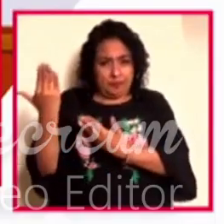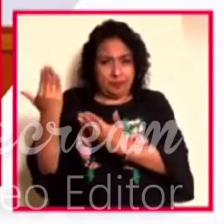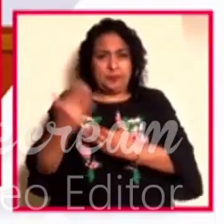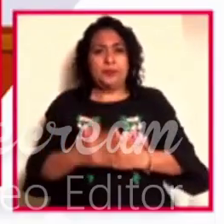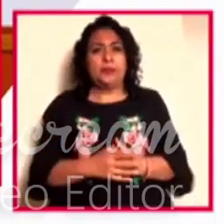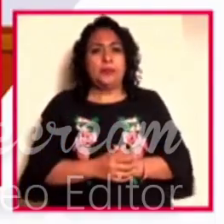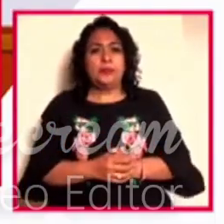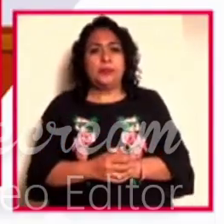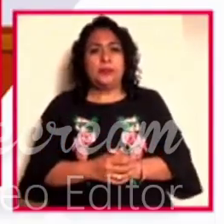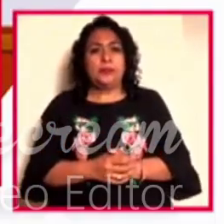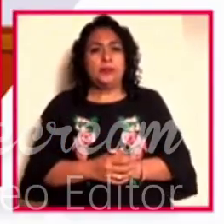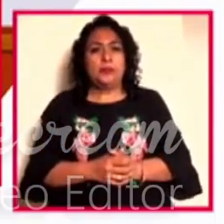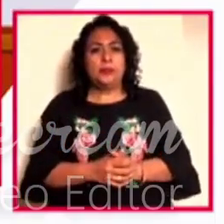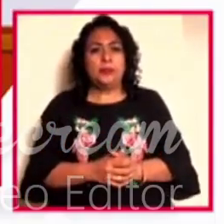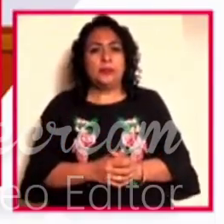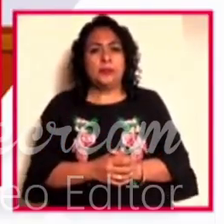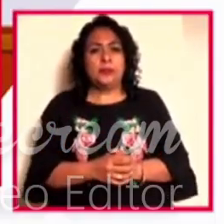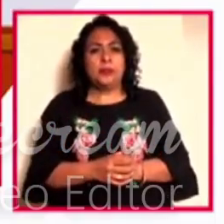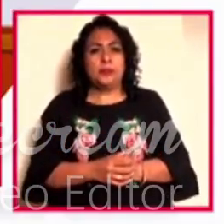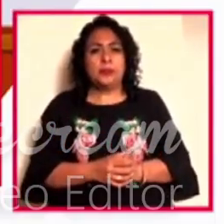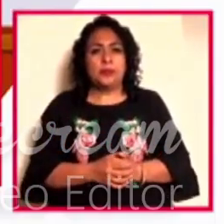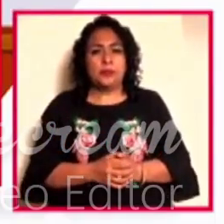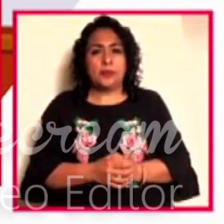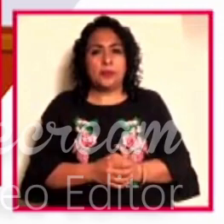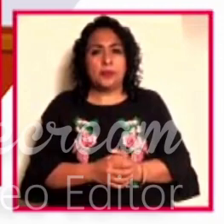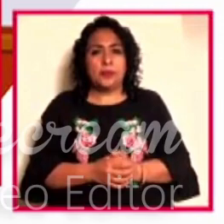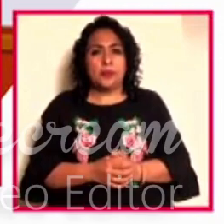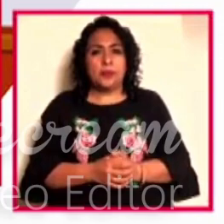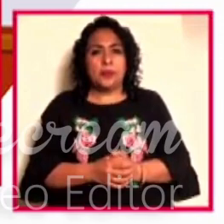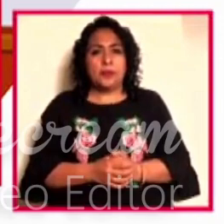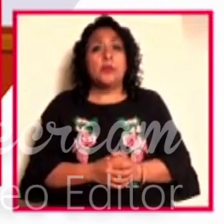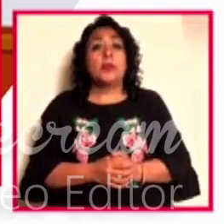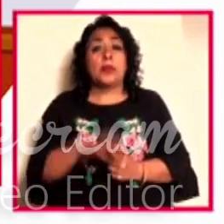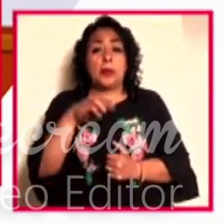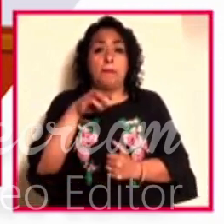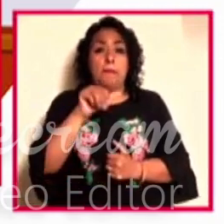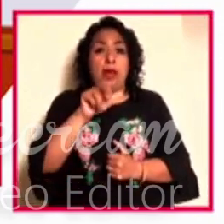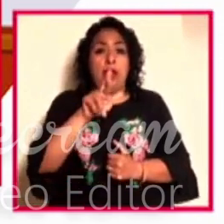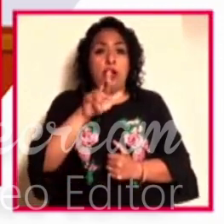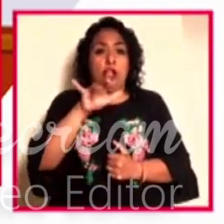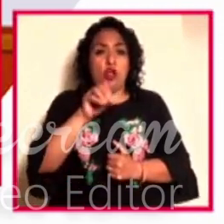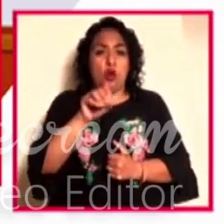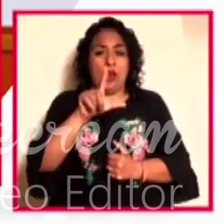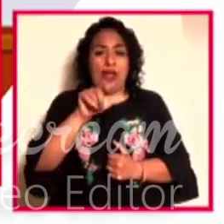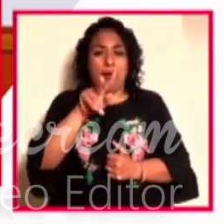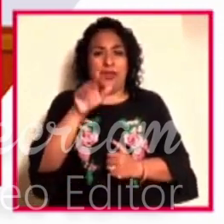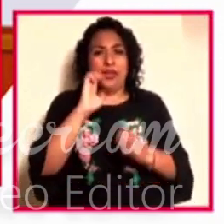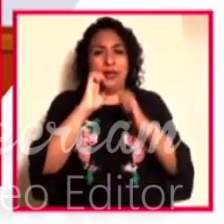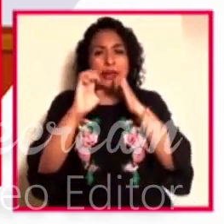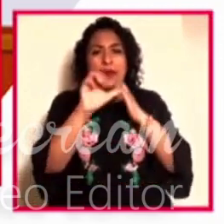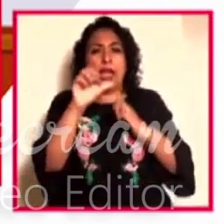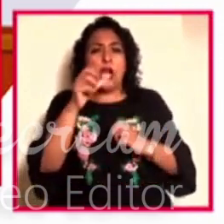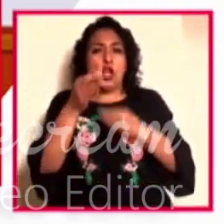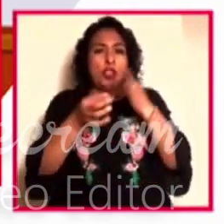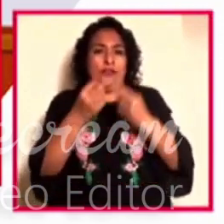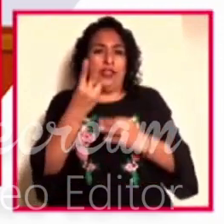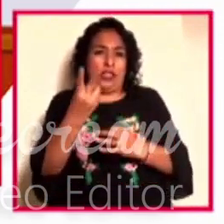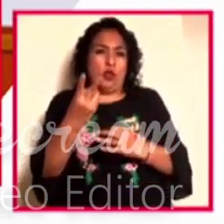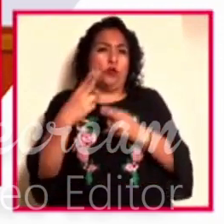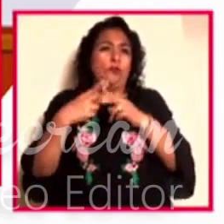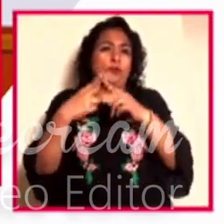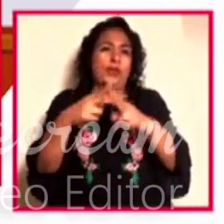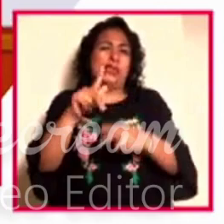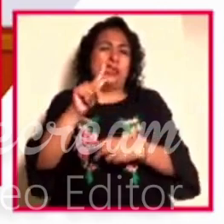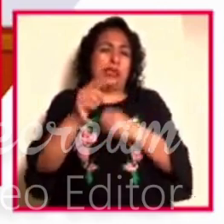Mario Lavista, compositor. Mario Lavista, en una entrevista para Noticias 22 con motivo de sus 70